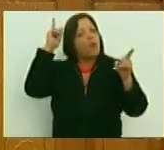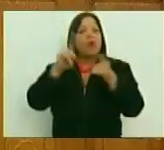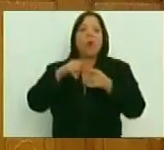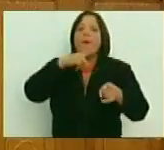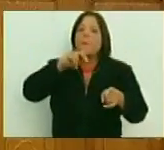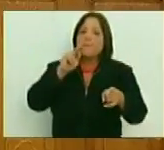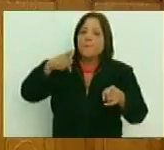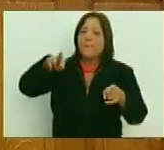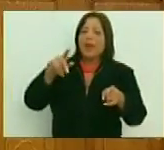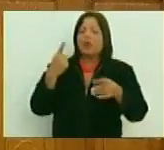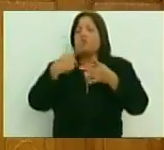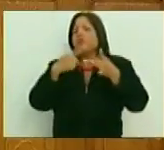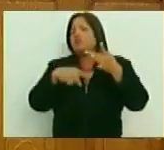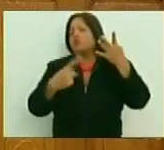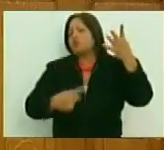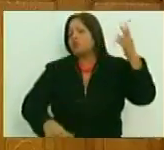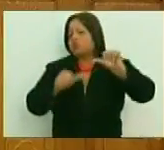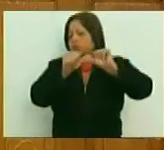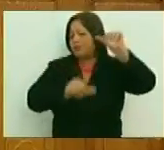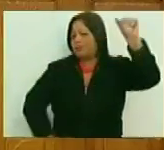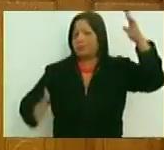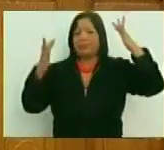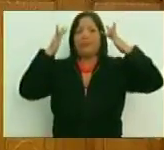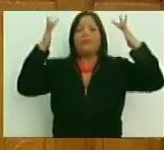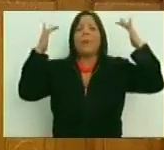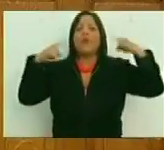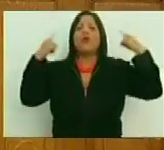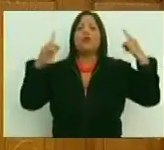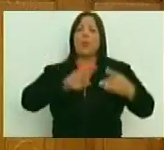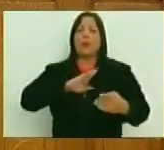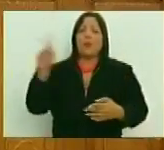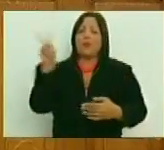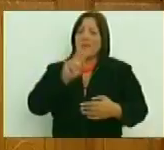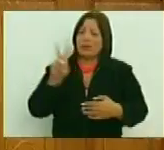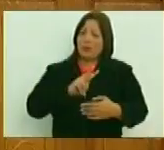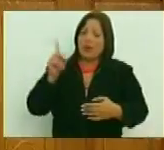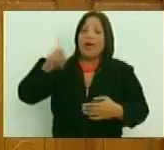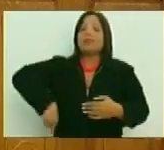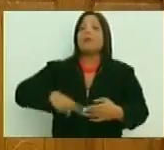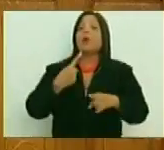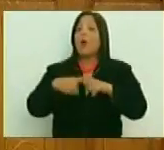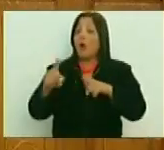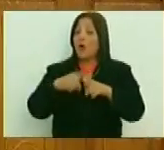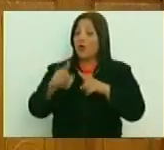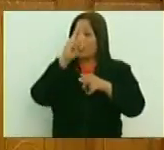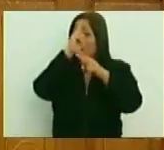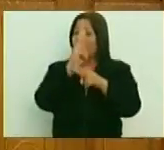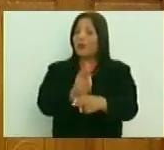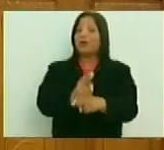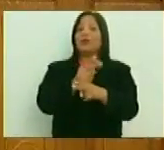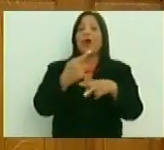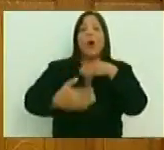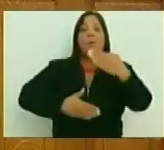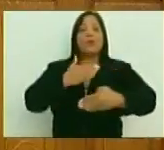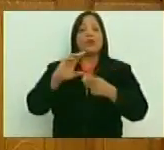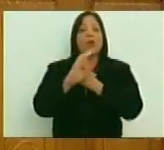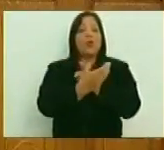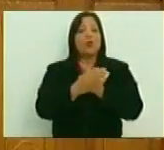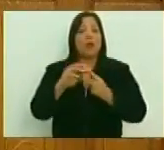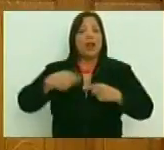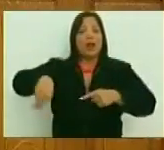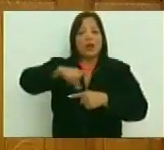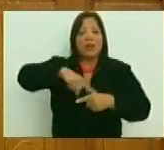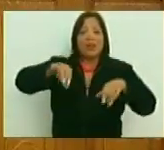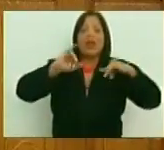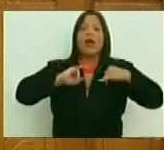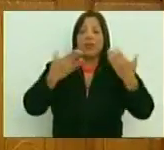Camejo, entre muchos otros y otras. Por otro lado, igualmente se han reconocido procesos culturales urbanos